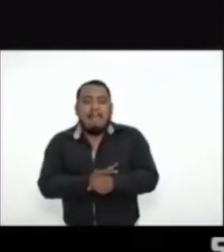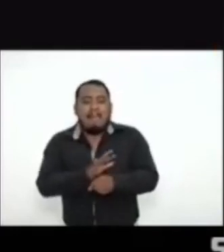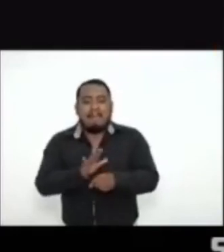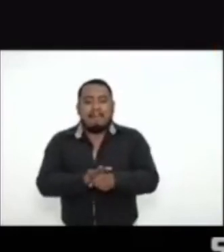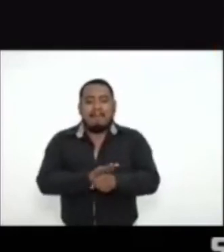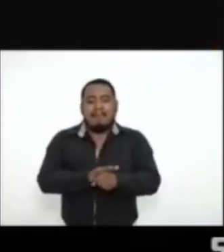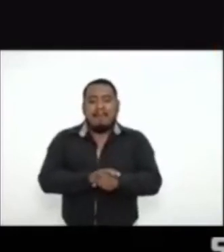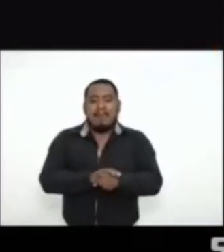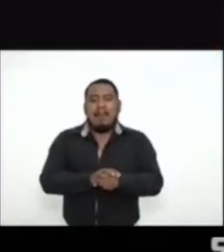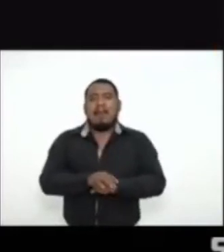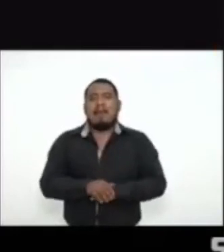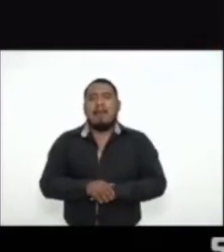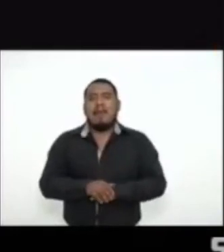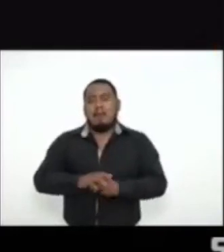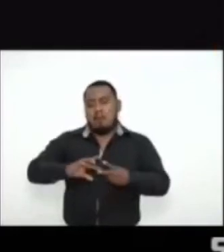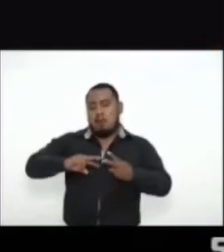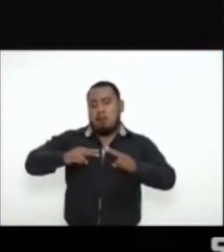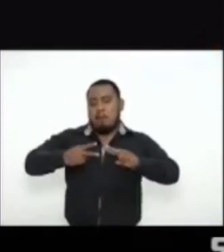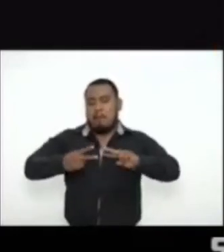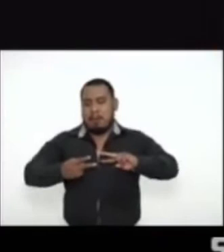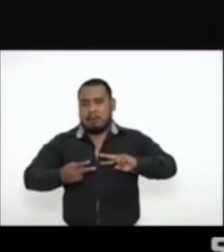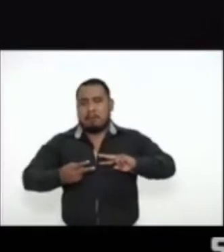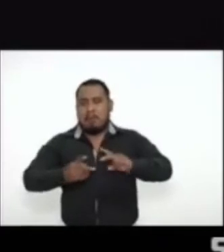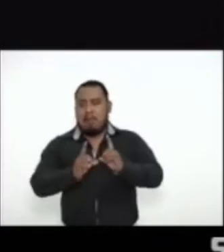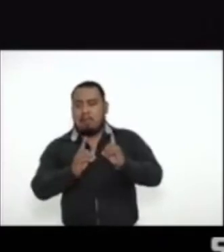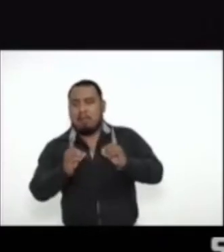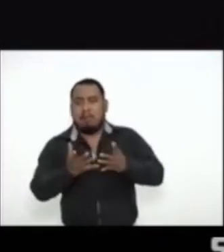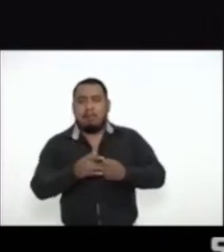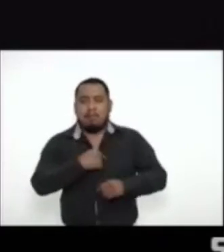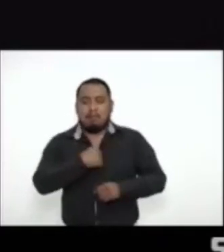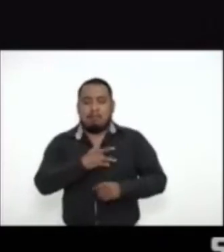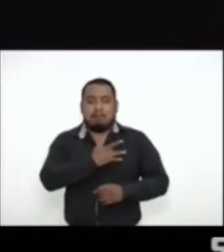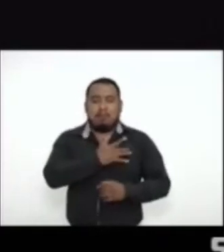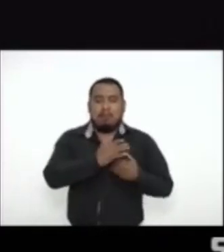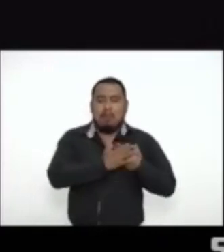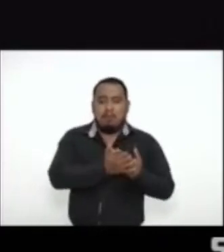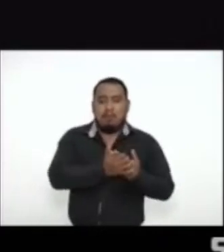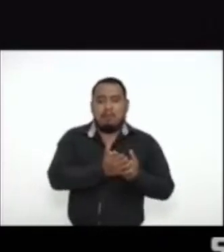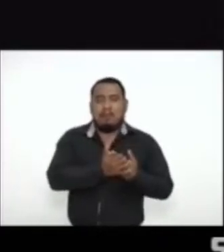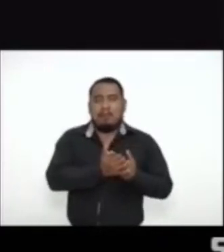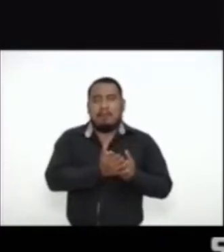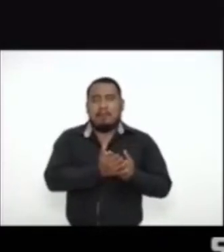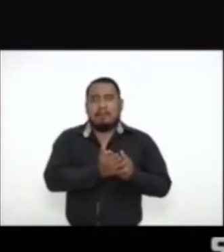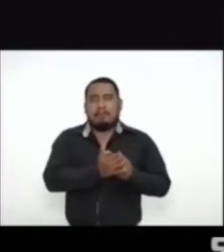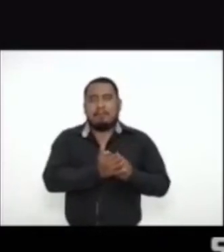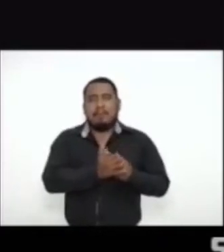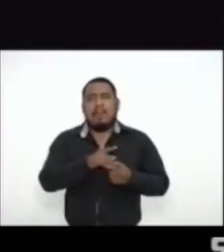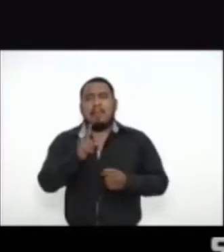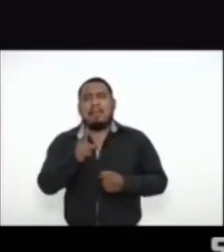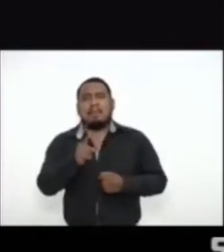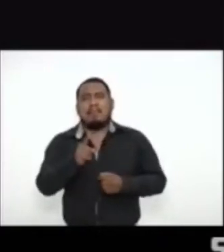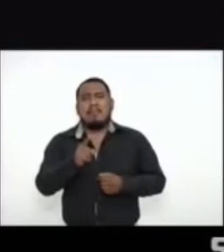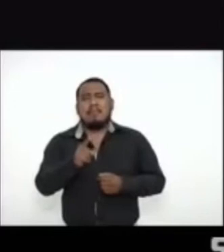reacción parasimpática, que es lo inverso a la huida. Cuando yo siento amor, ¿se acuerdan de aquellas sustancias que les